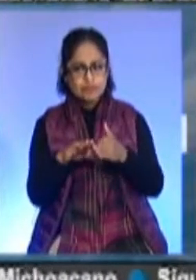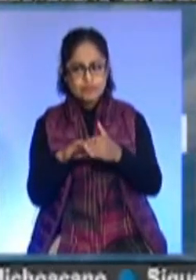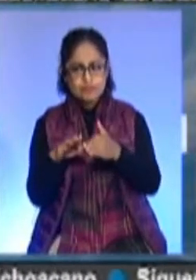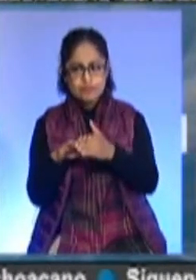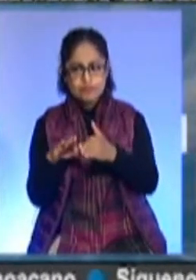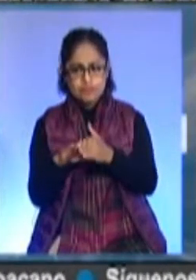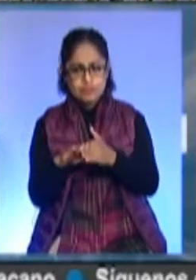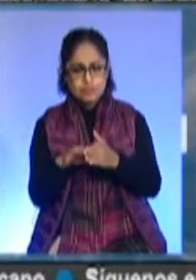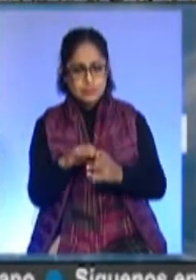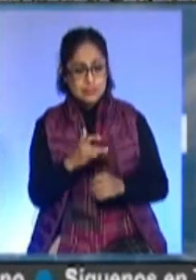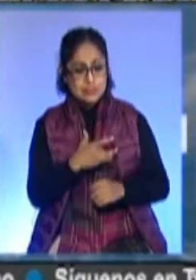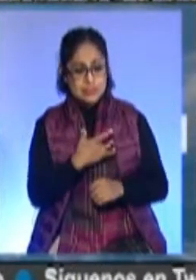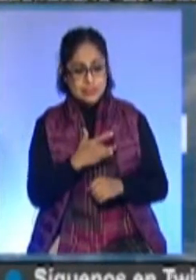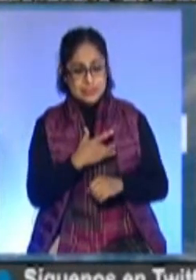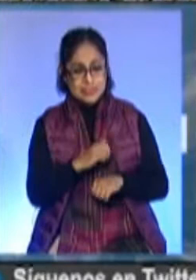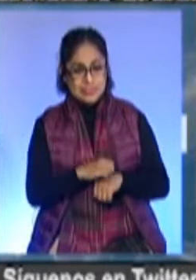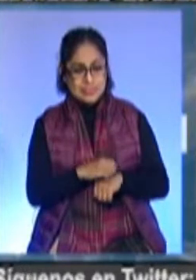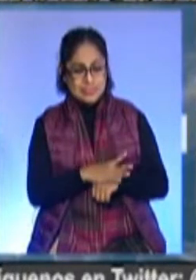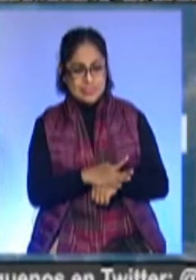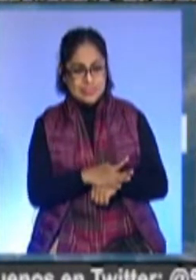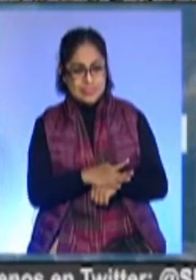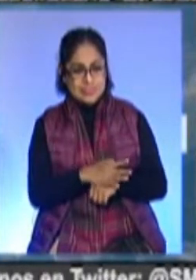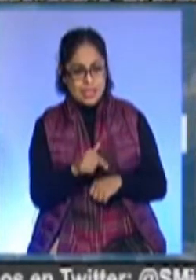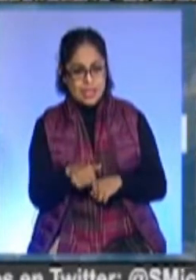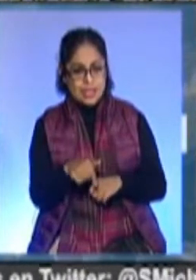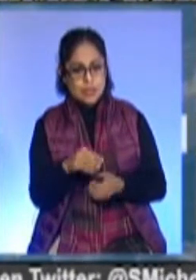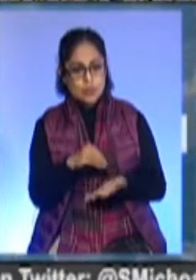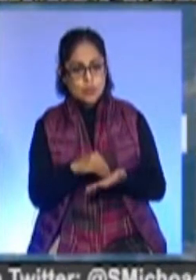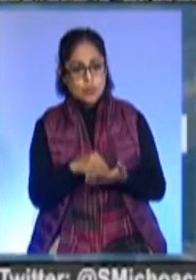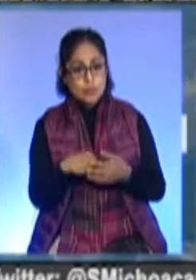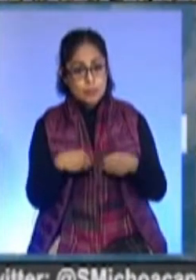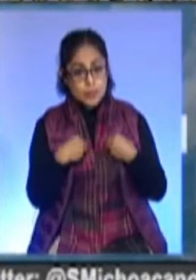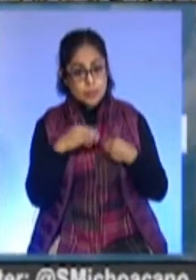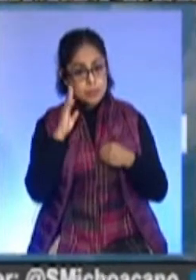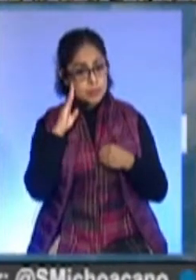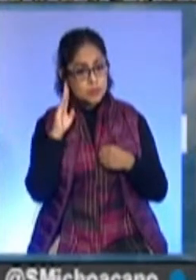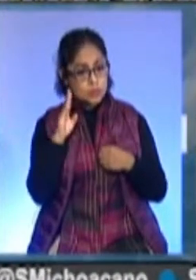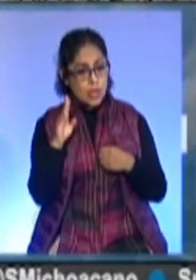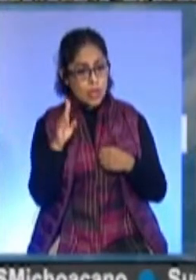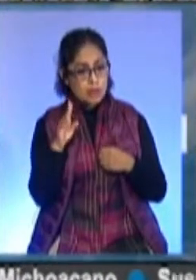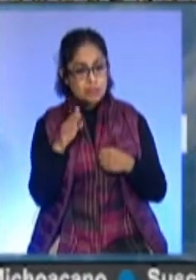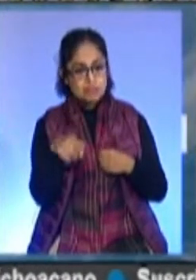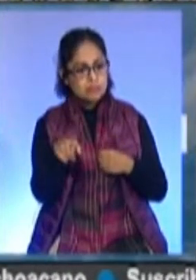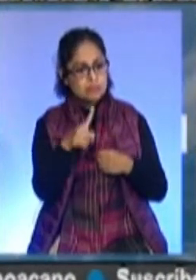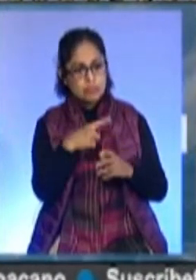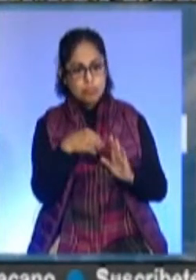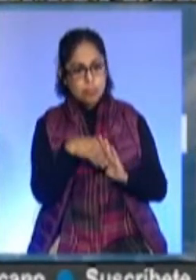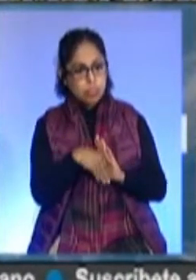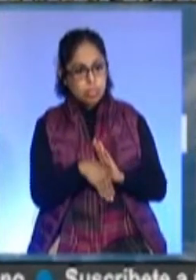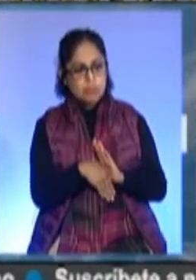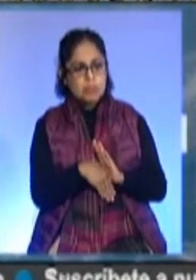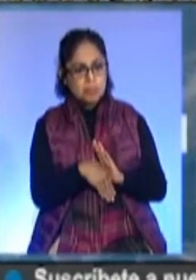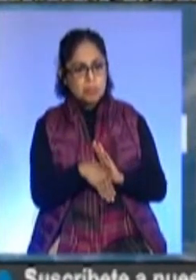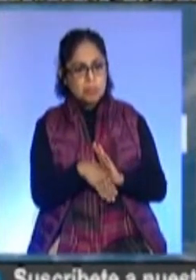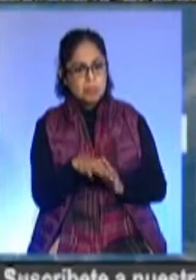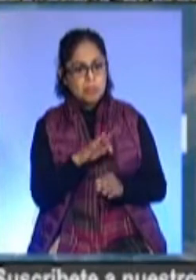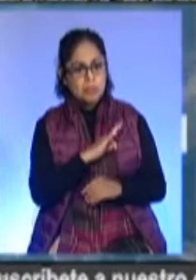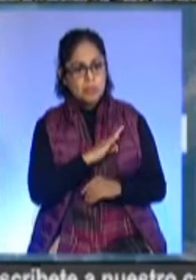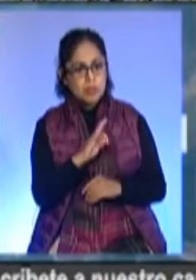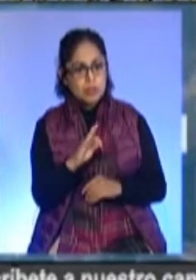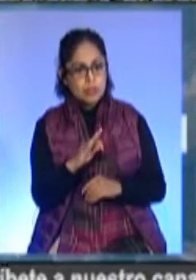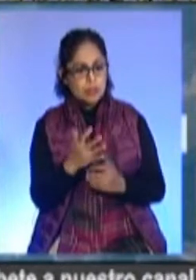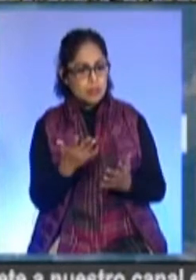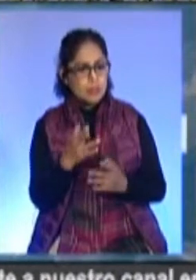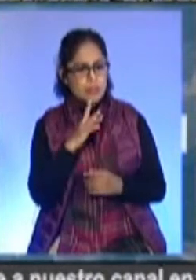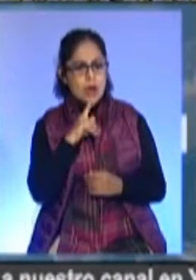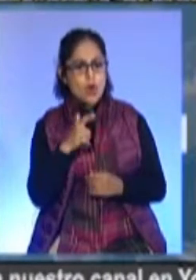además sensible ante la situación que se vive en Michoacán, no estaríamos en las condiciones como nos encontramos. Creo que hay que